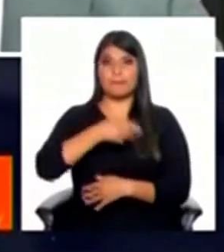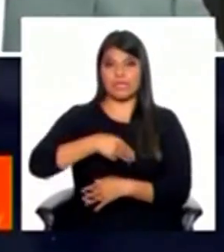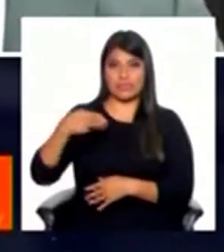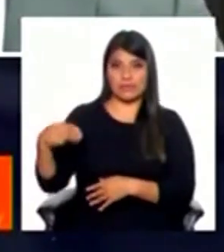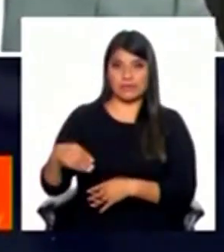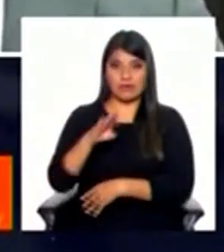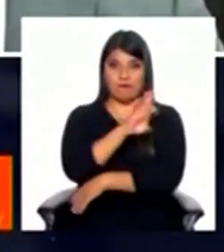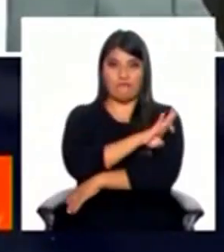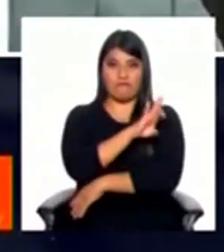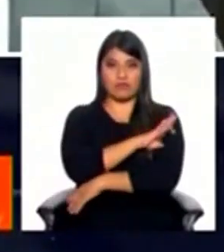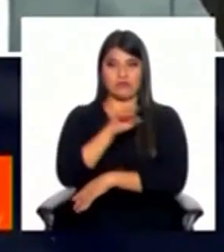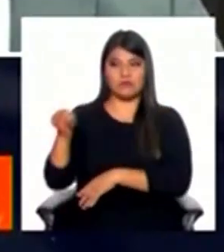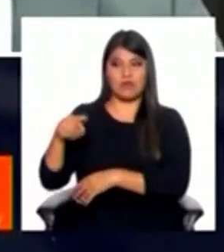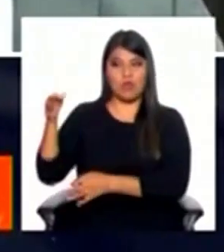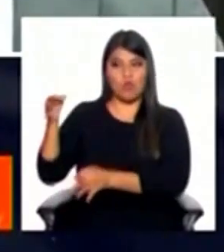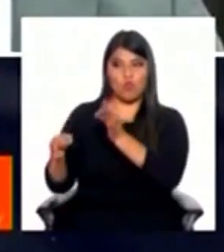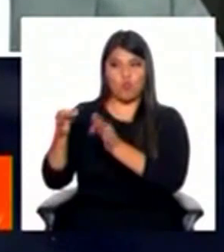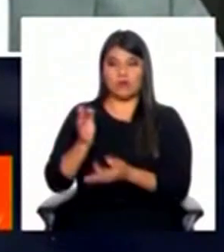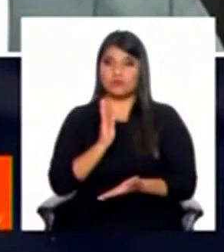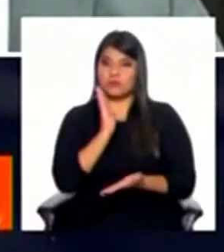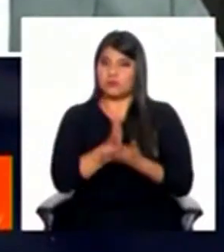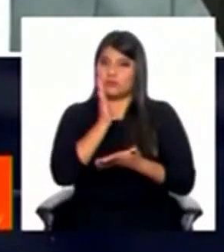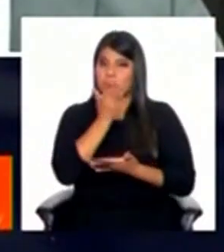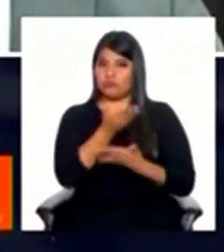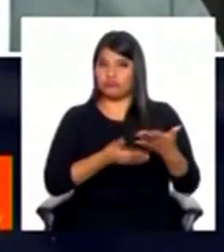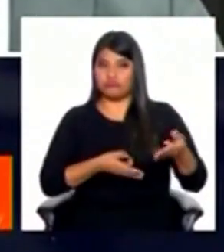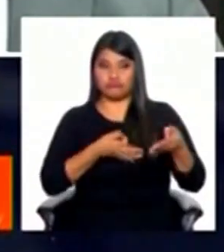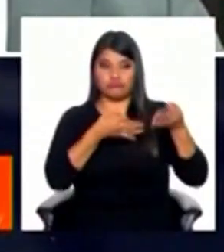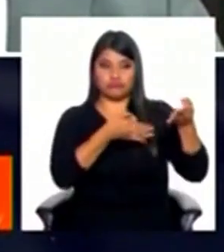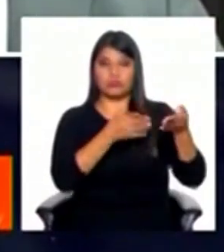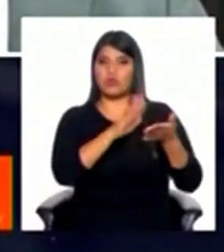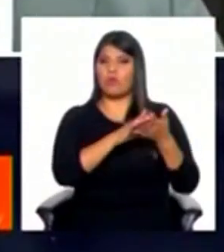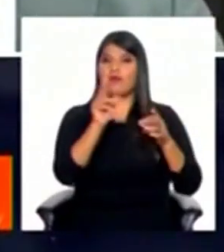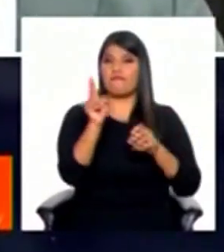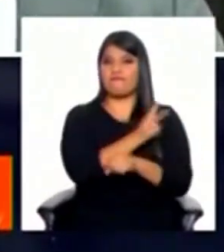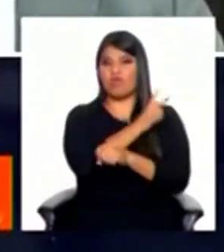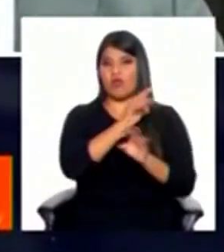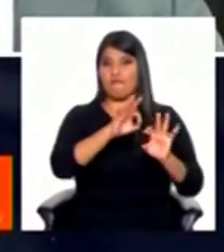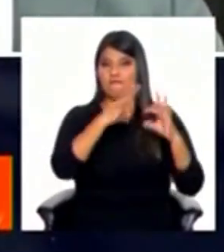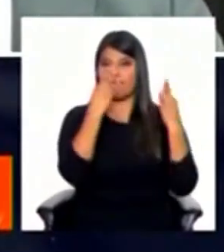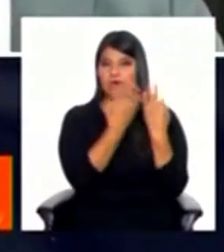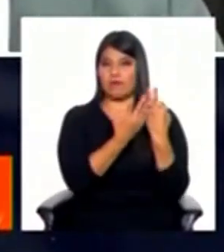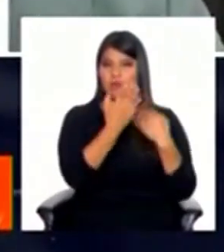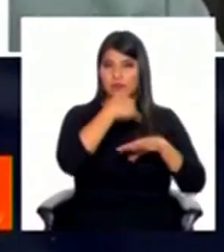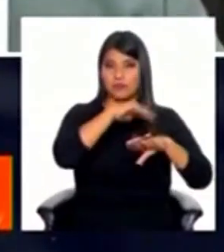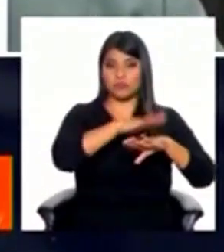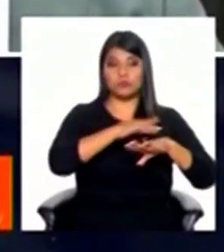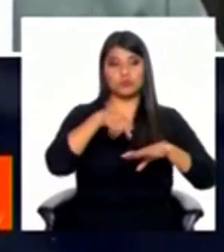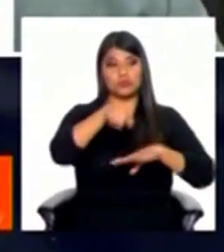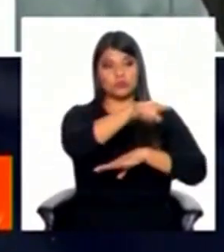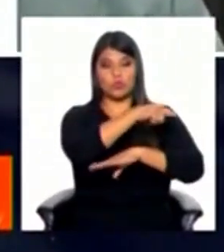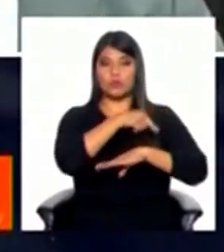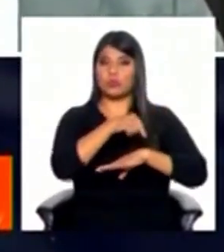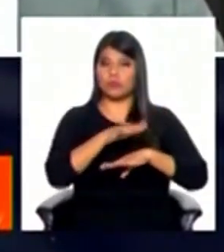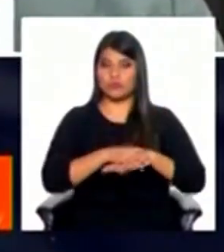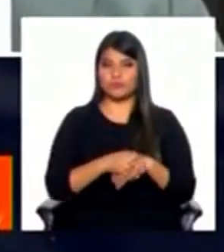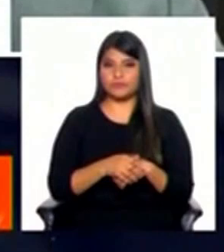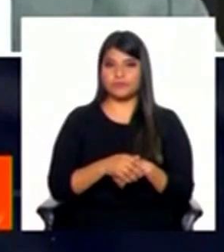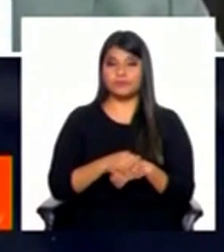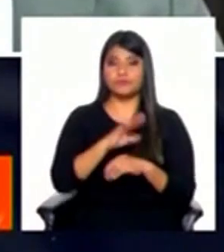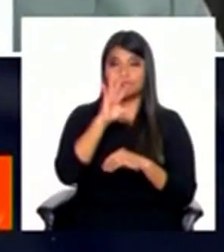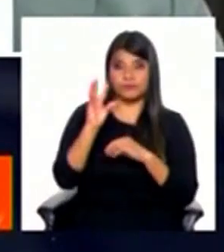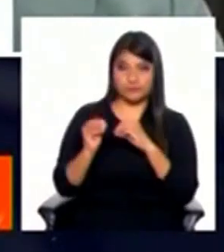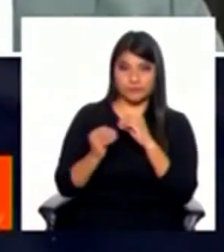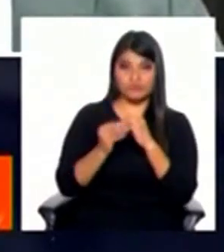juez pueda dictar unas medidas propias del proceso de violencia familiar o con los integrantes del grupo familiar. Adicional a ello,